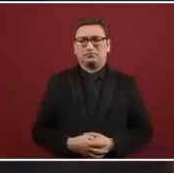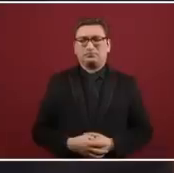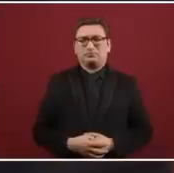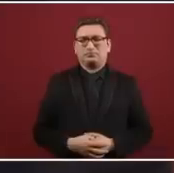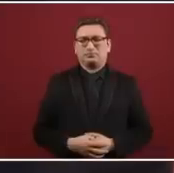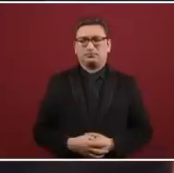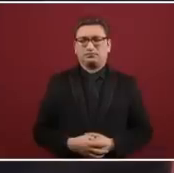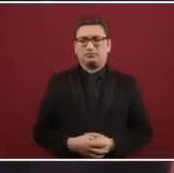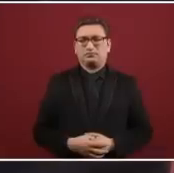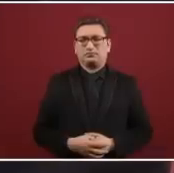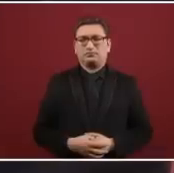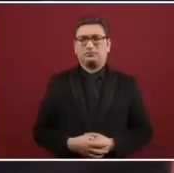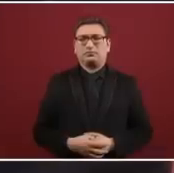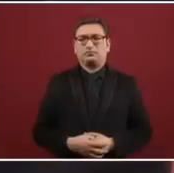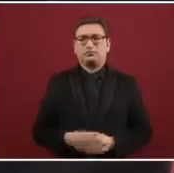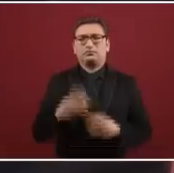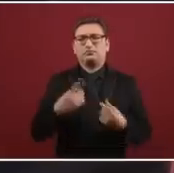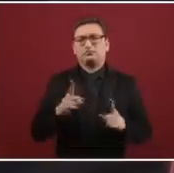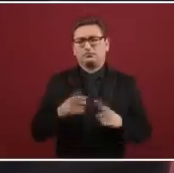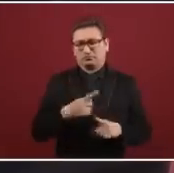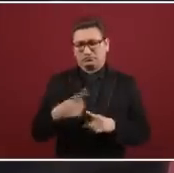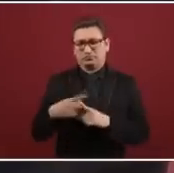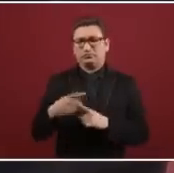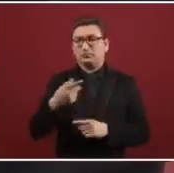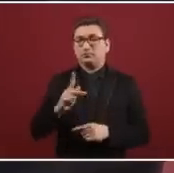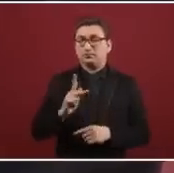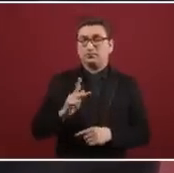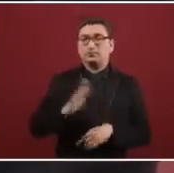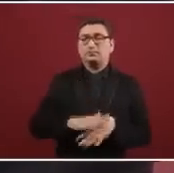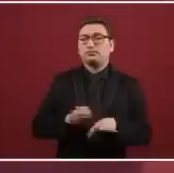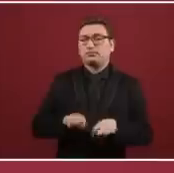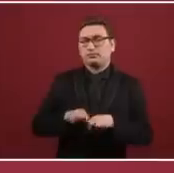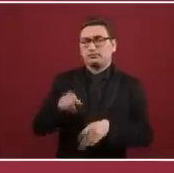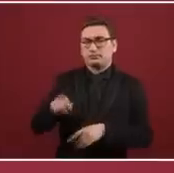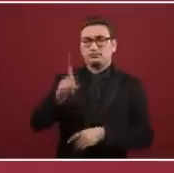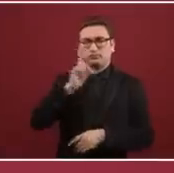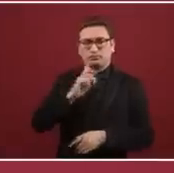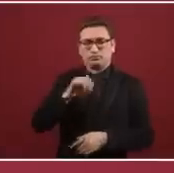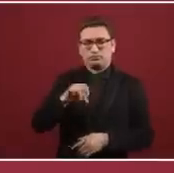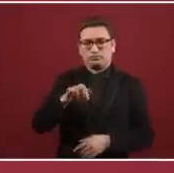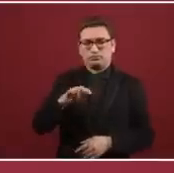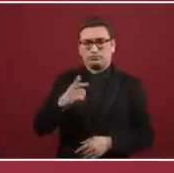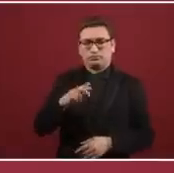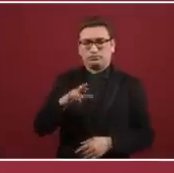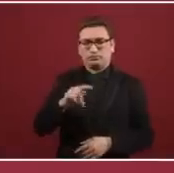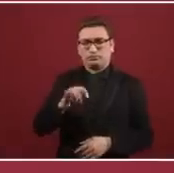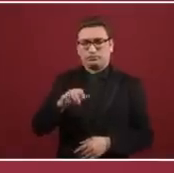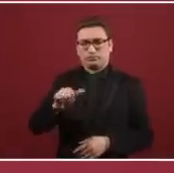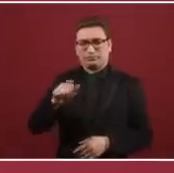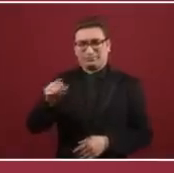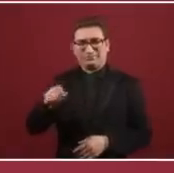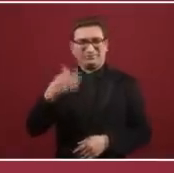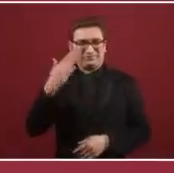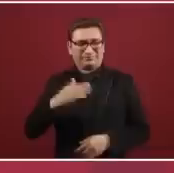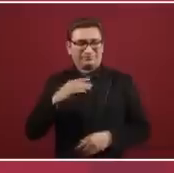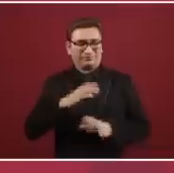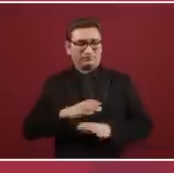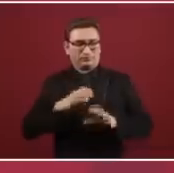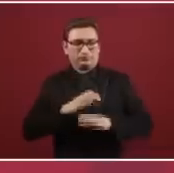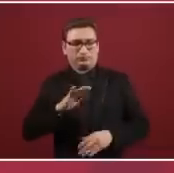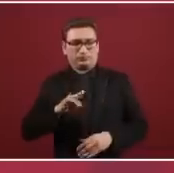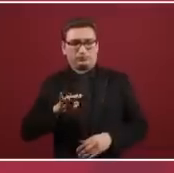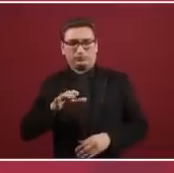Pero lo importante de Margarita, la diosa de la cumbia, es que nos aceptó